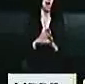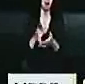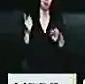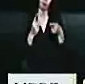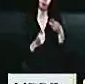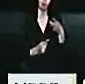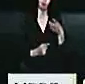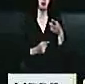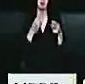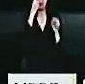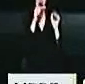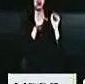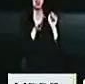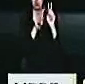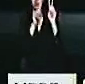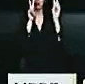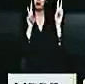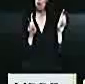pero